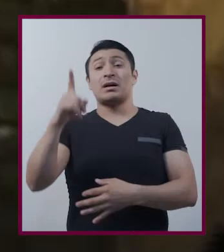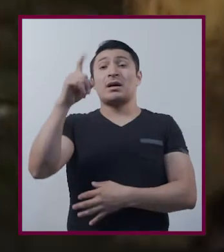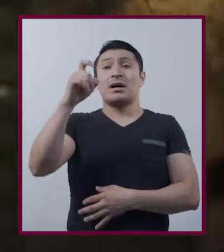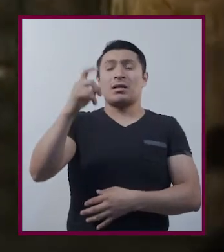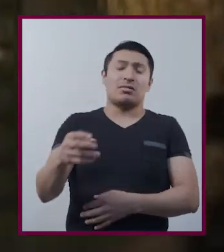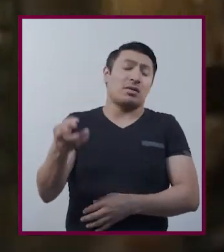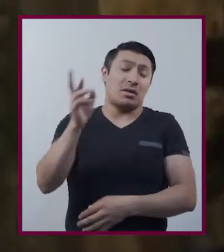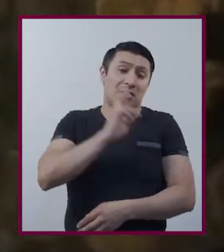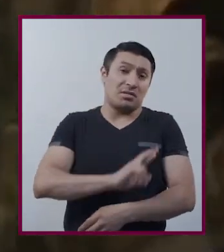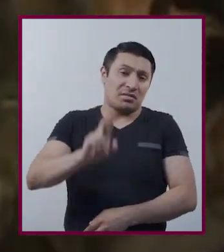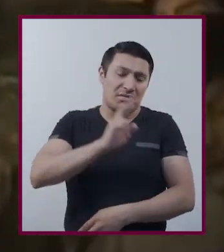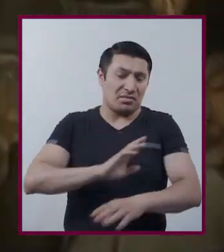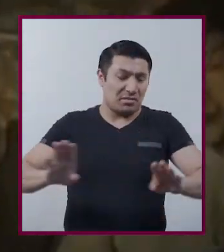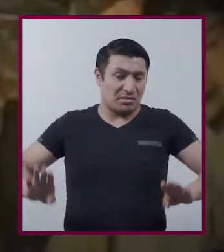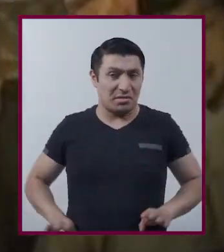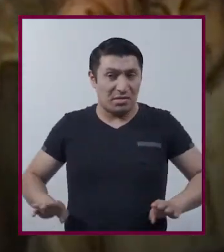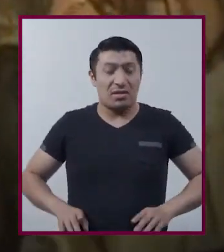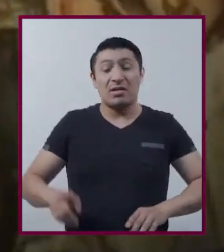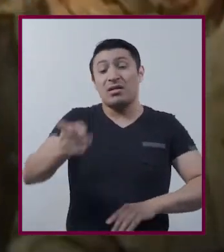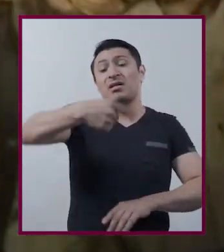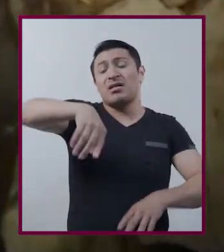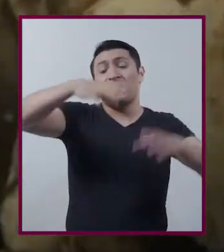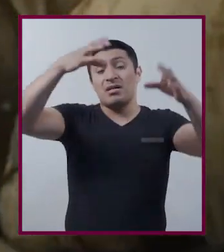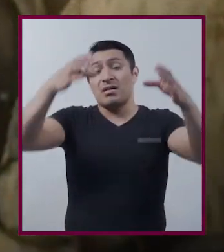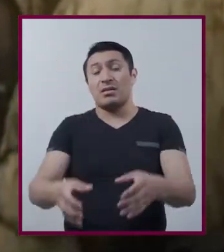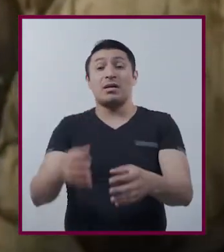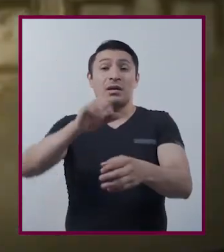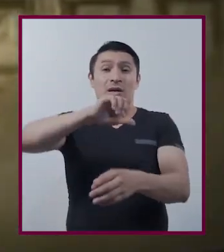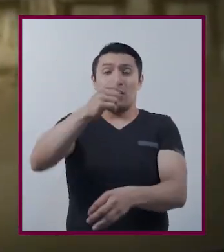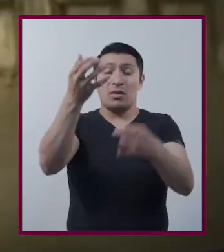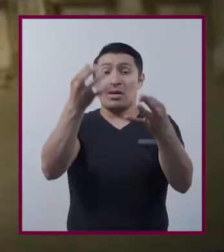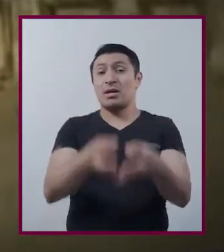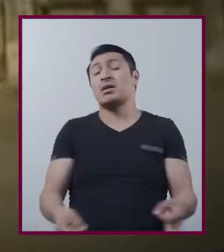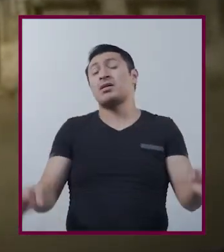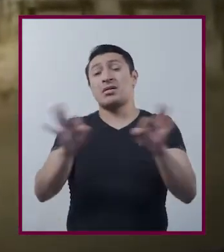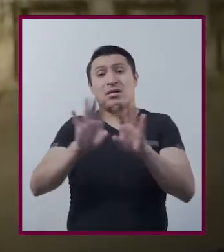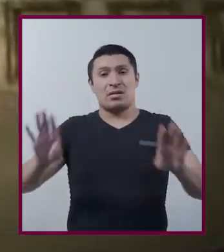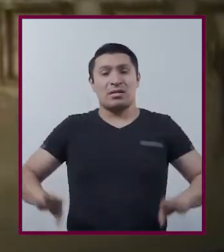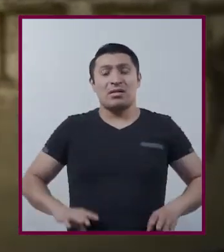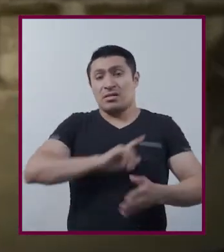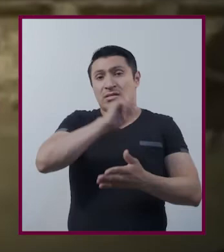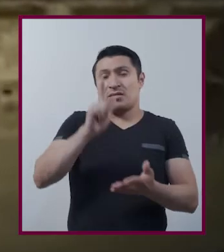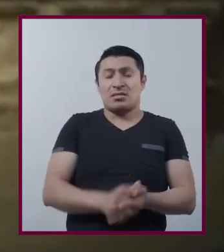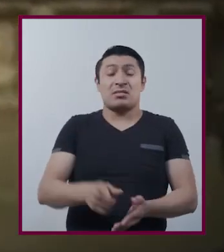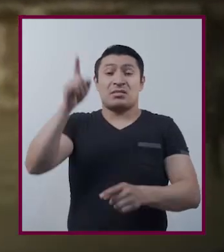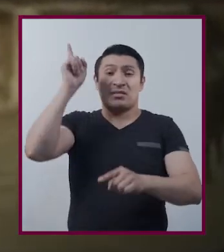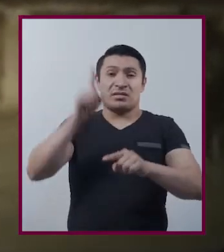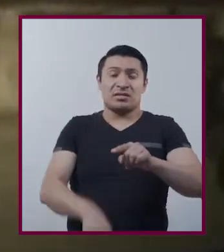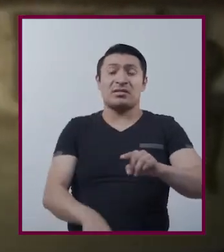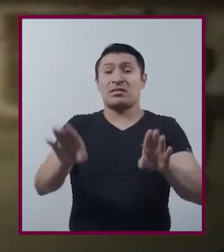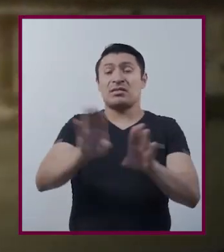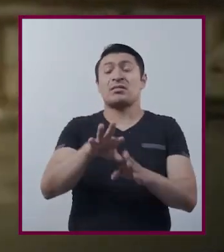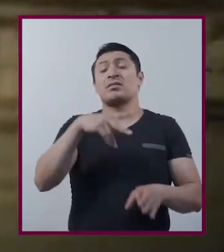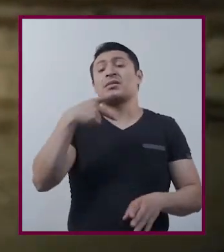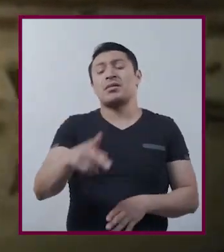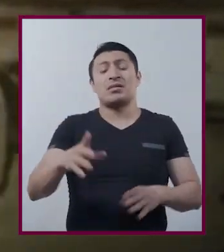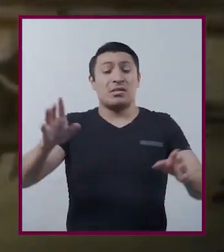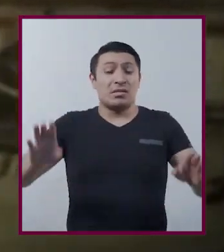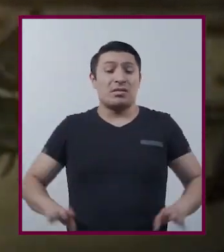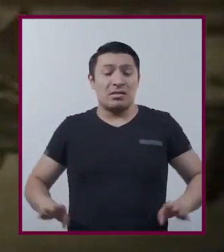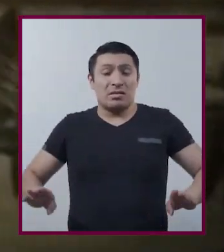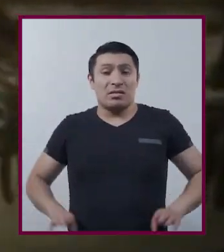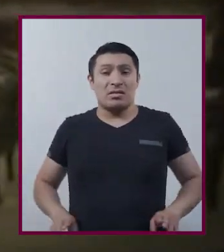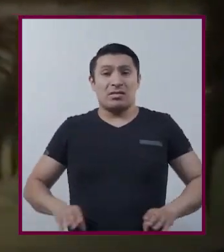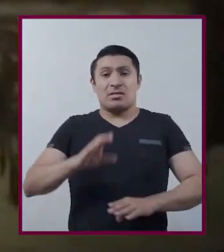de la tierra y del agua muy particular. Otro elemento importantísimo que dichas leyes les denegaron fue a